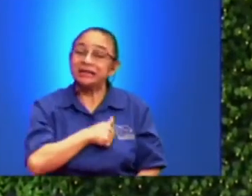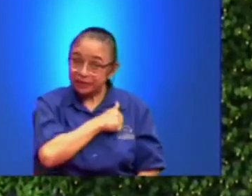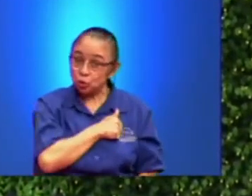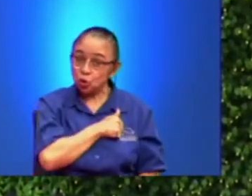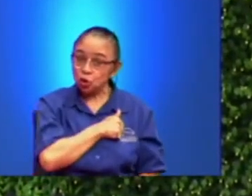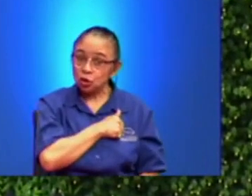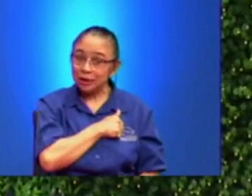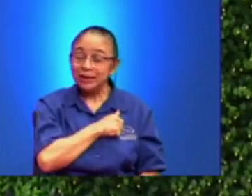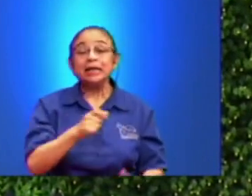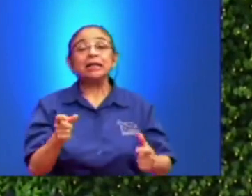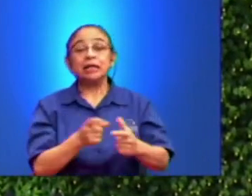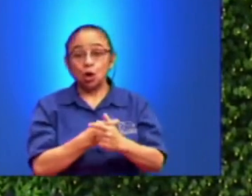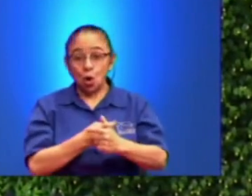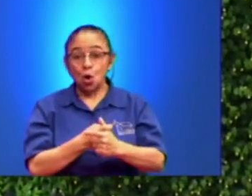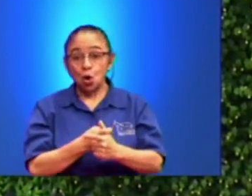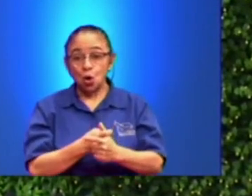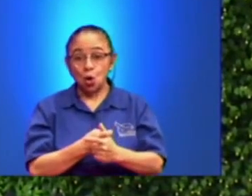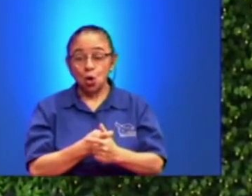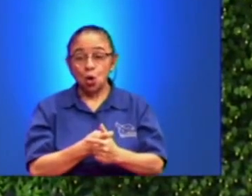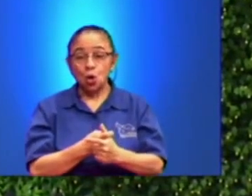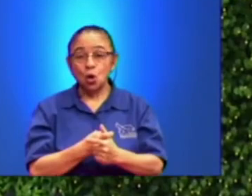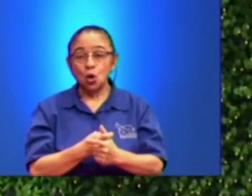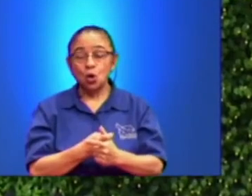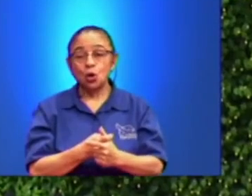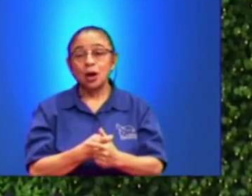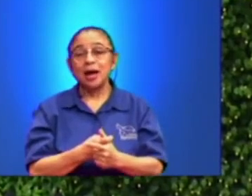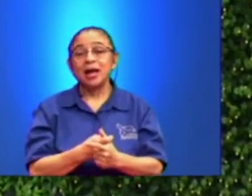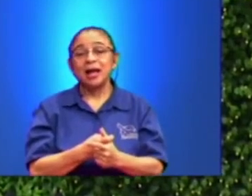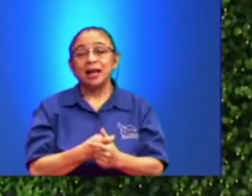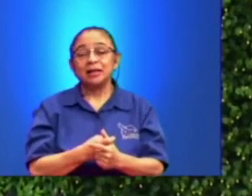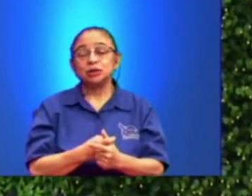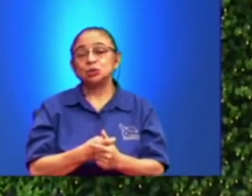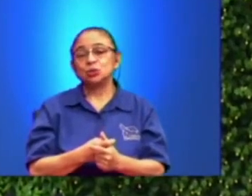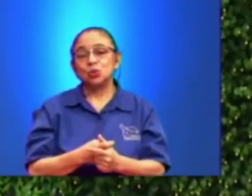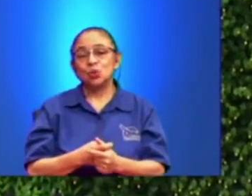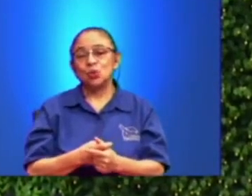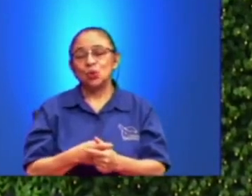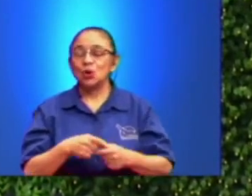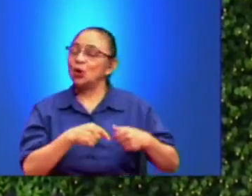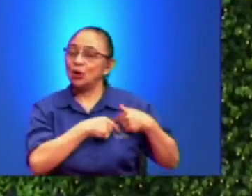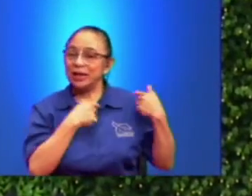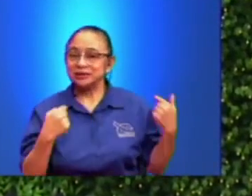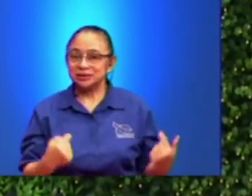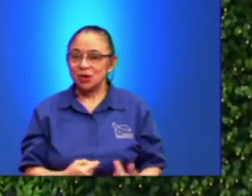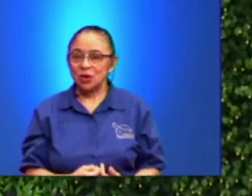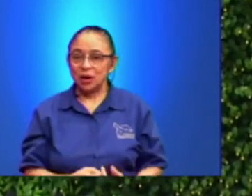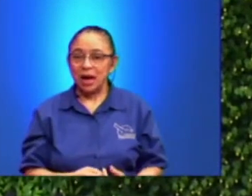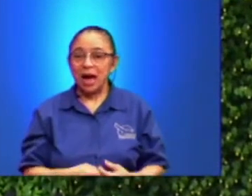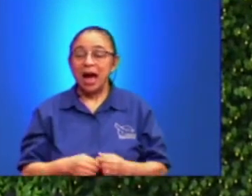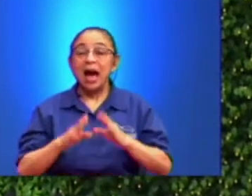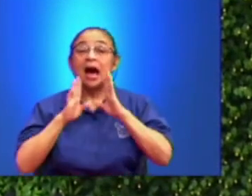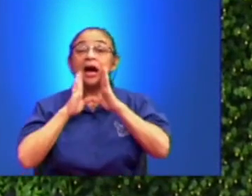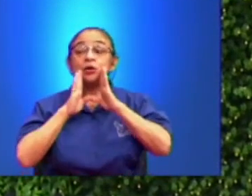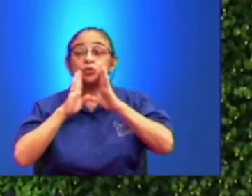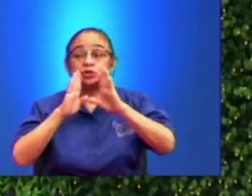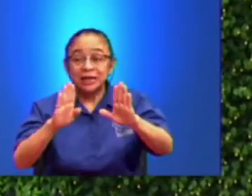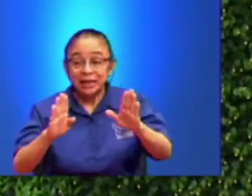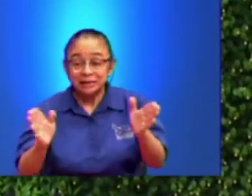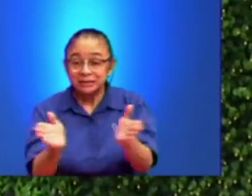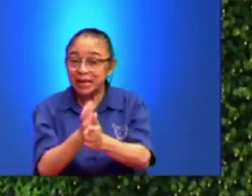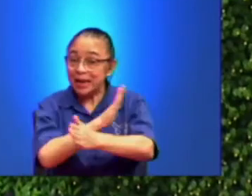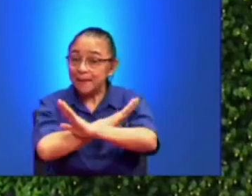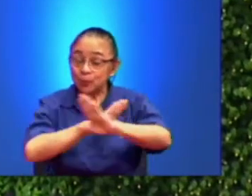con la meterte pues en la santa cena vas a estar anunciando la muerte del señor